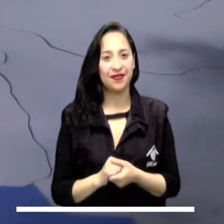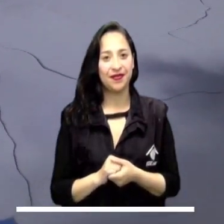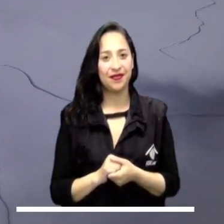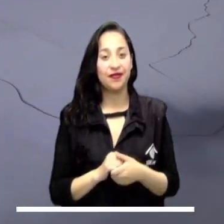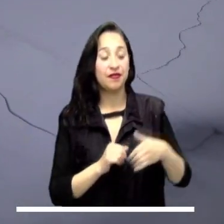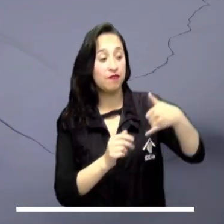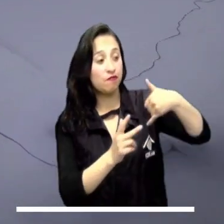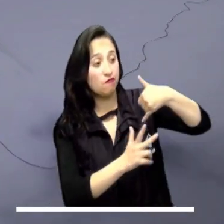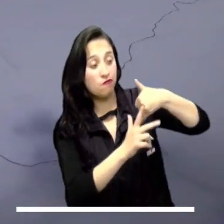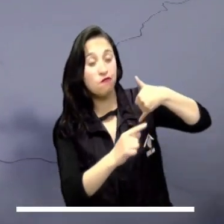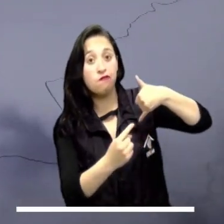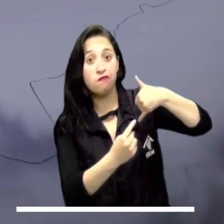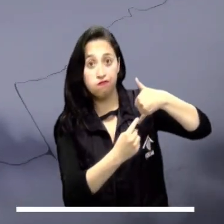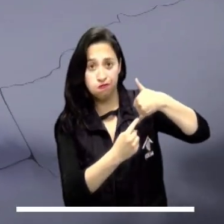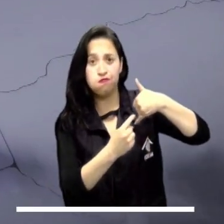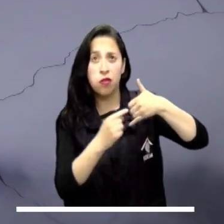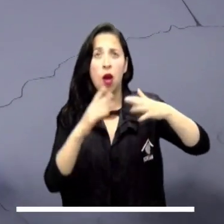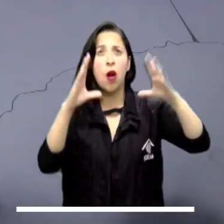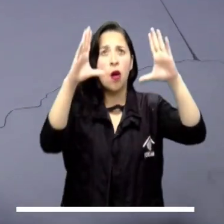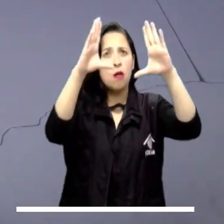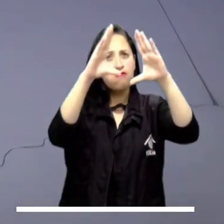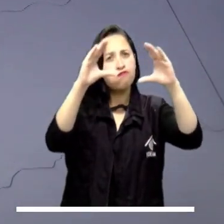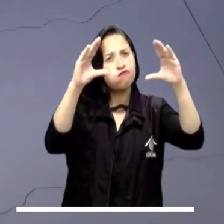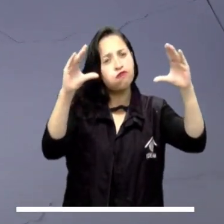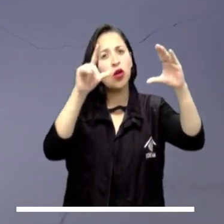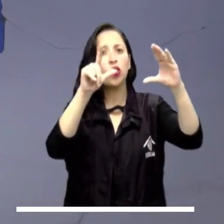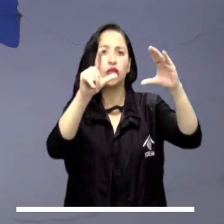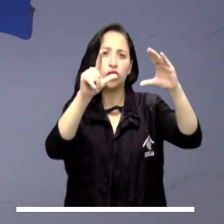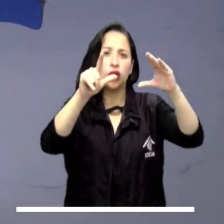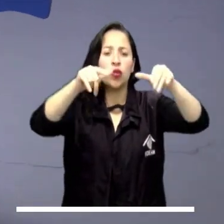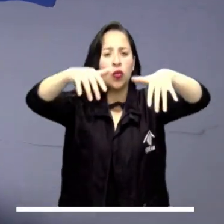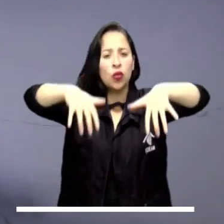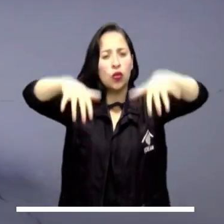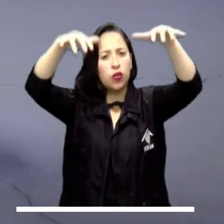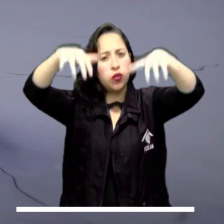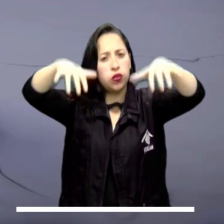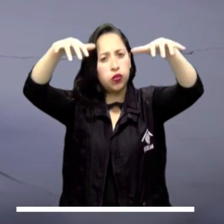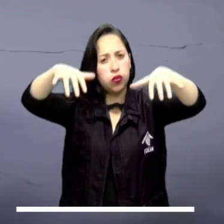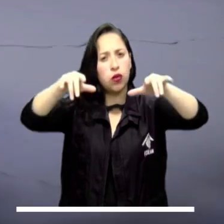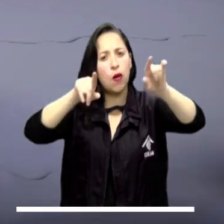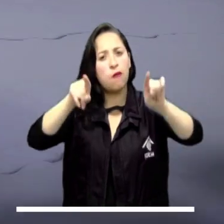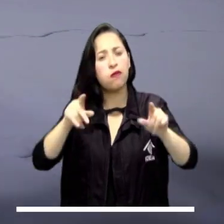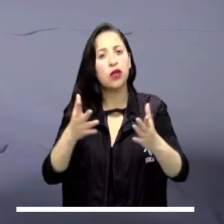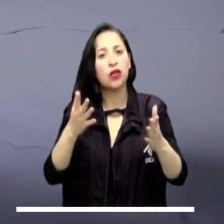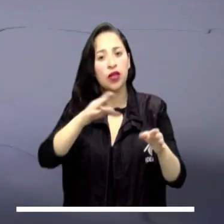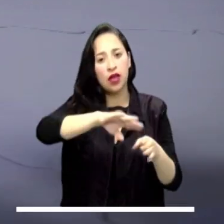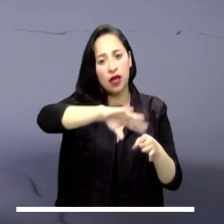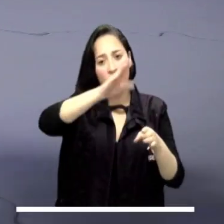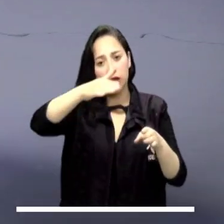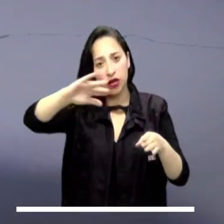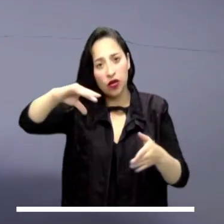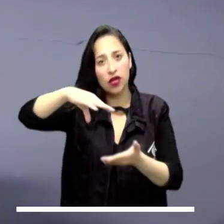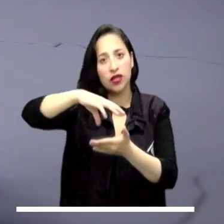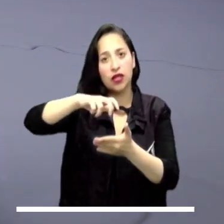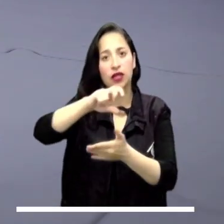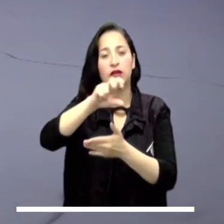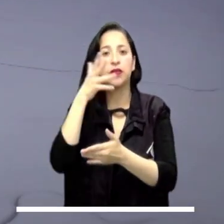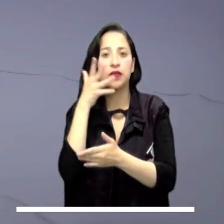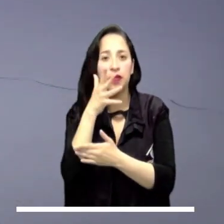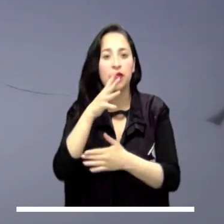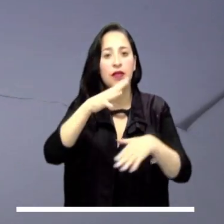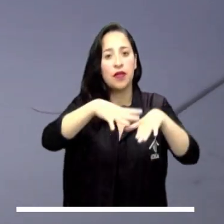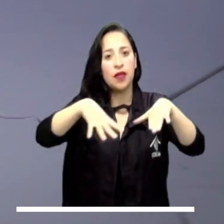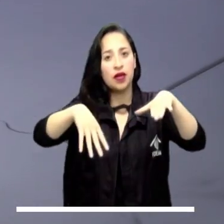nariño hacia el centro del país estima abundante nubosidad acompañada quizás por lluvias moderadas sobre